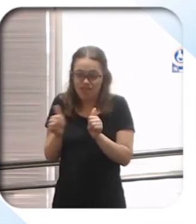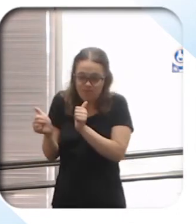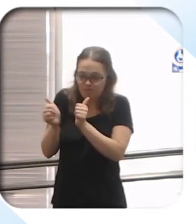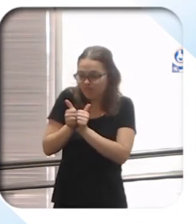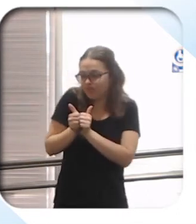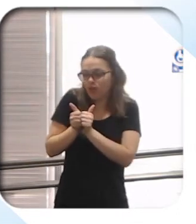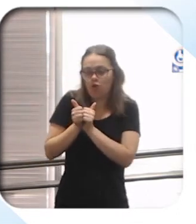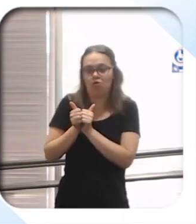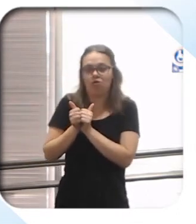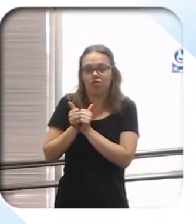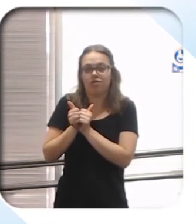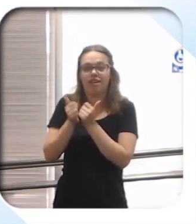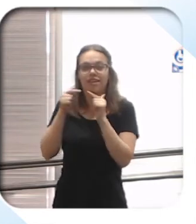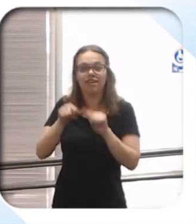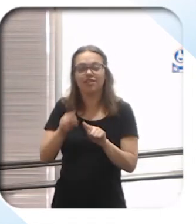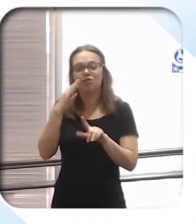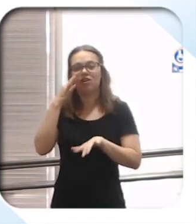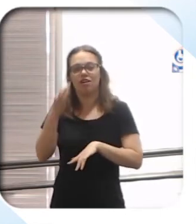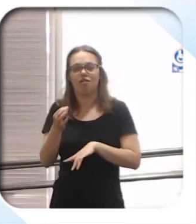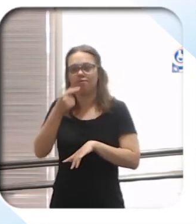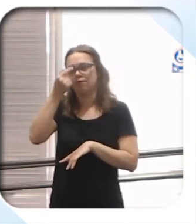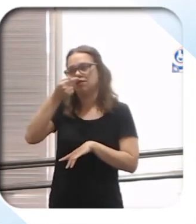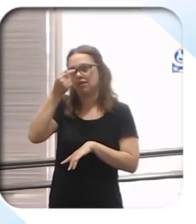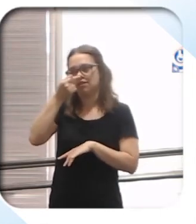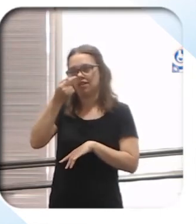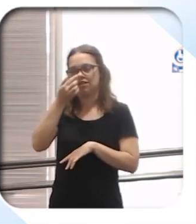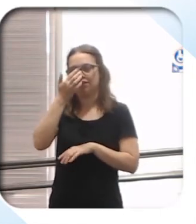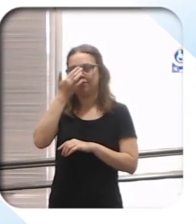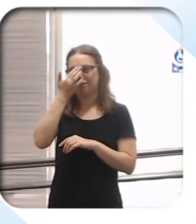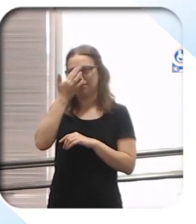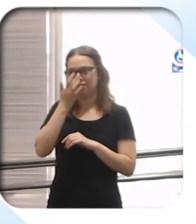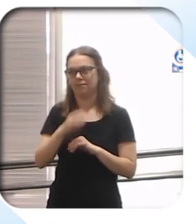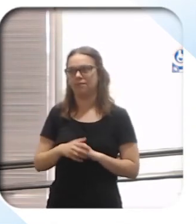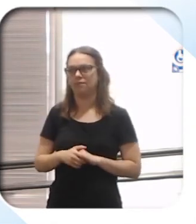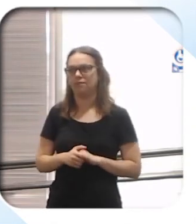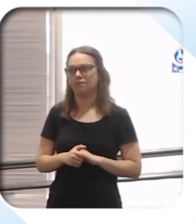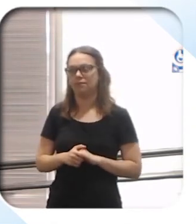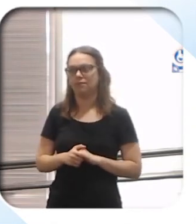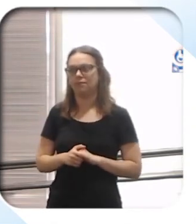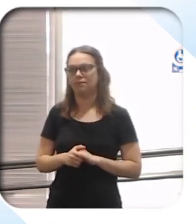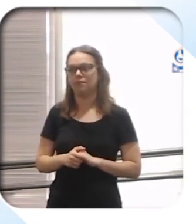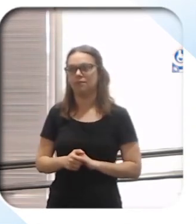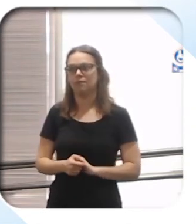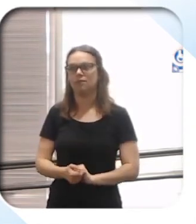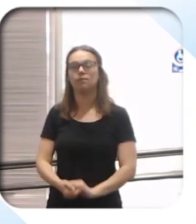¿verdad? Y eso creo que es interesante pensarlo.